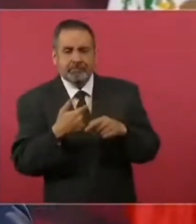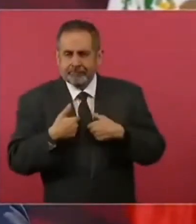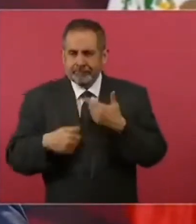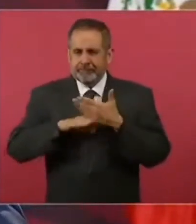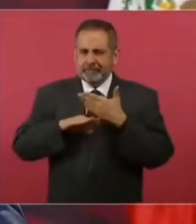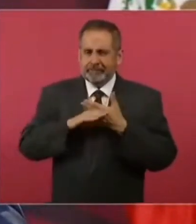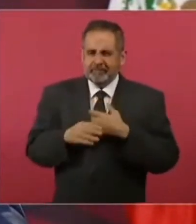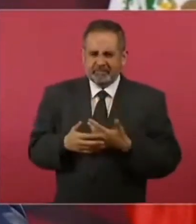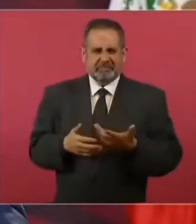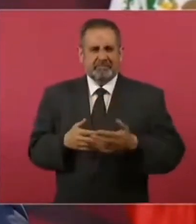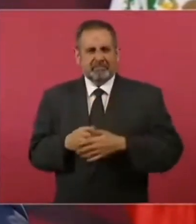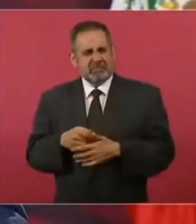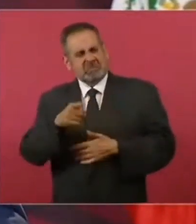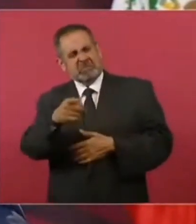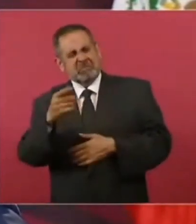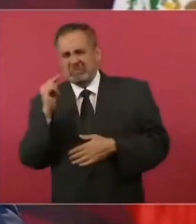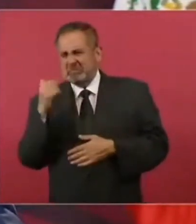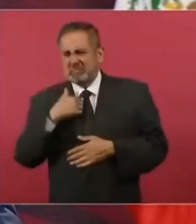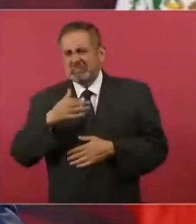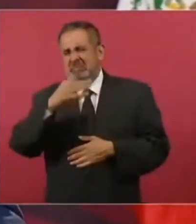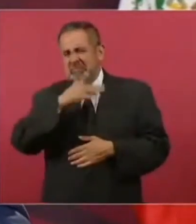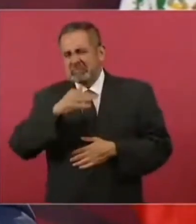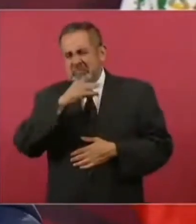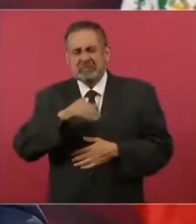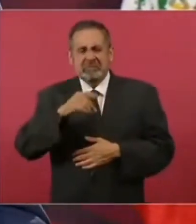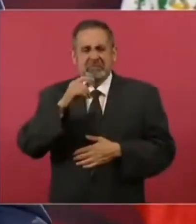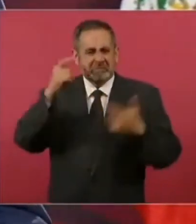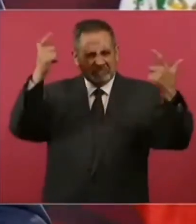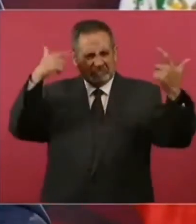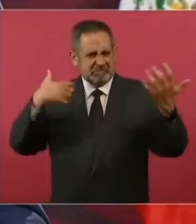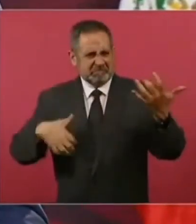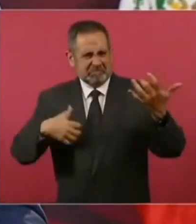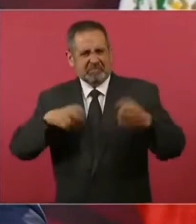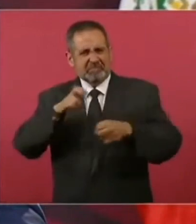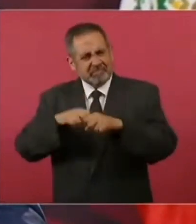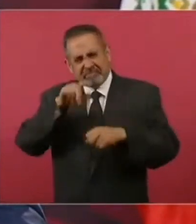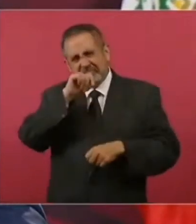acaban de hacer una fiesta con mariachi en Jalisco.